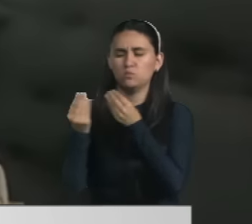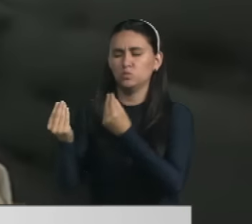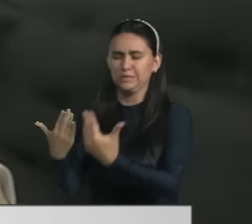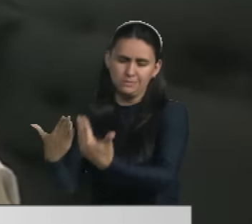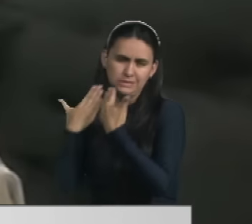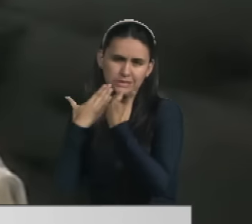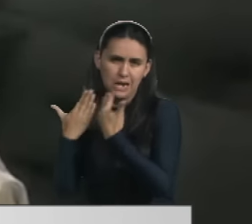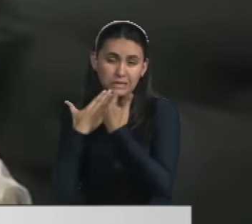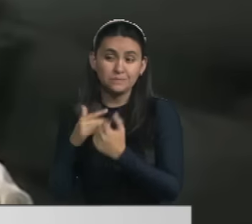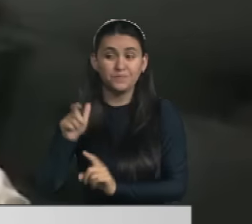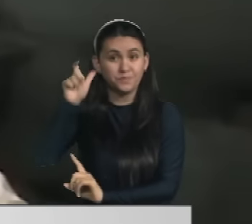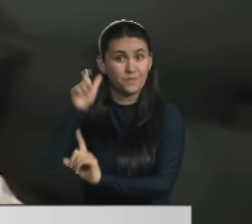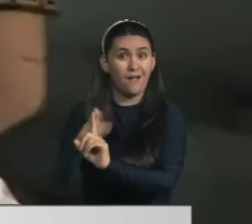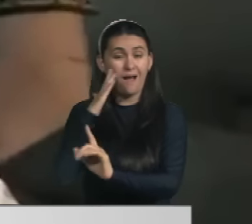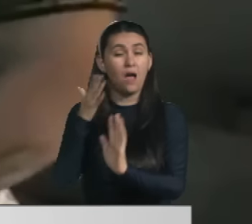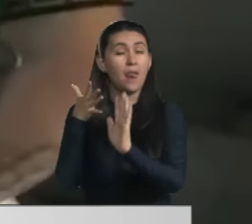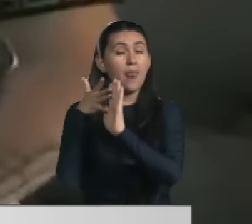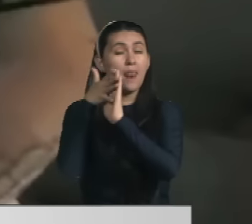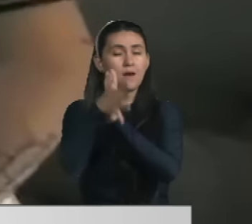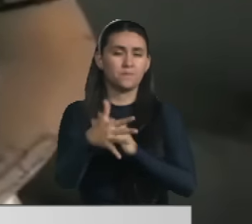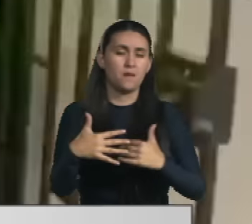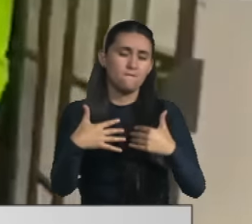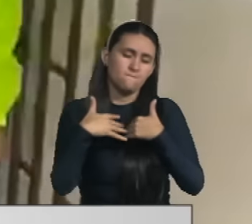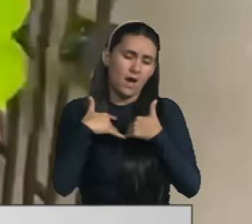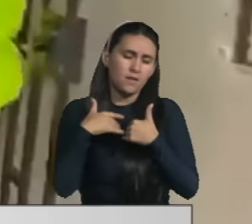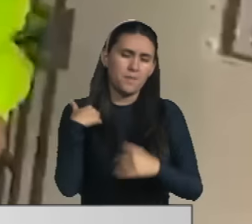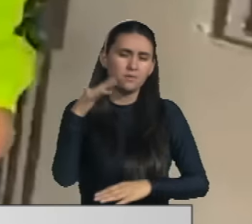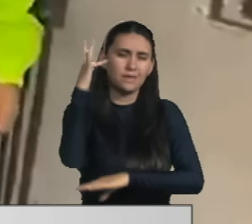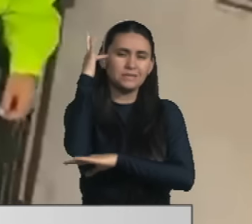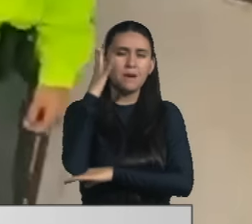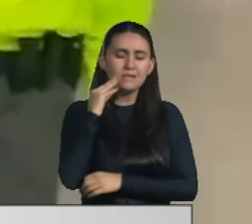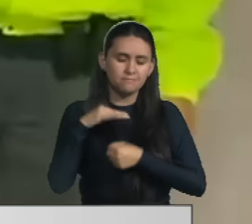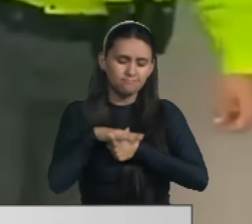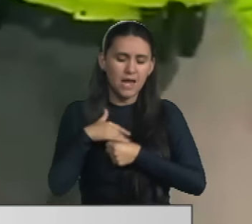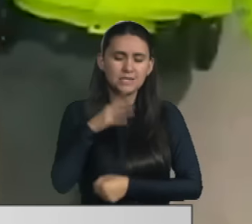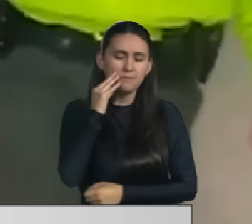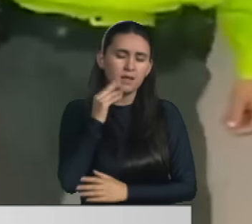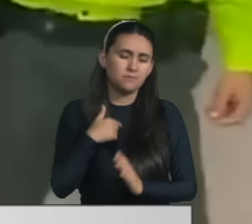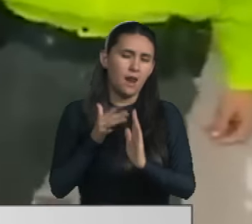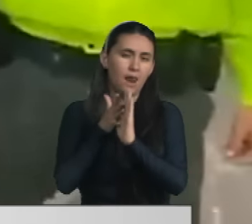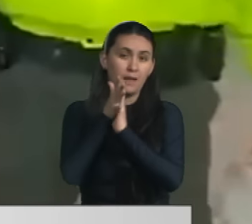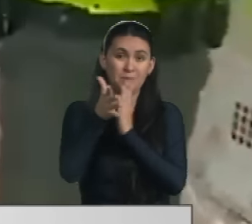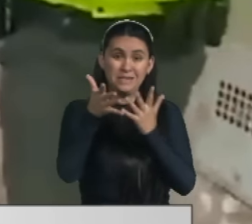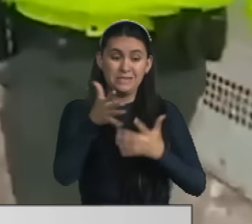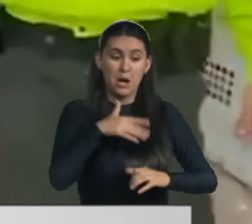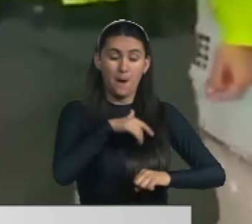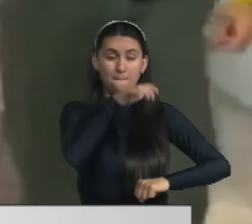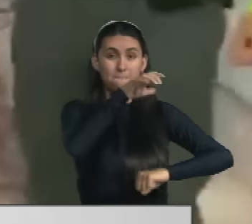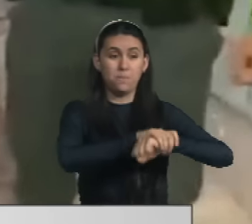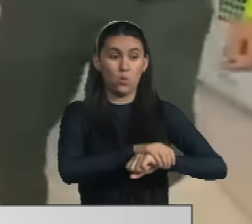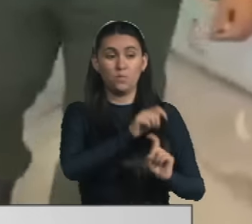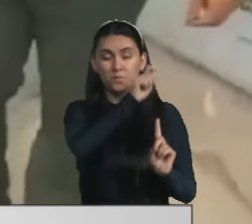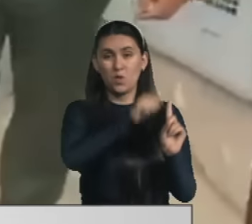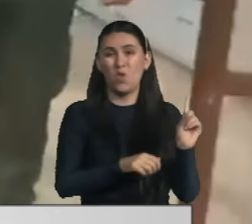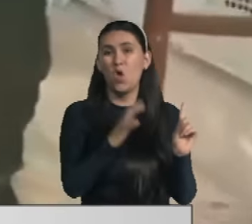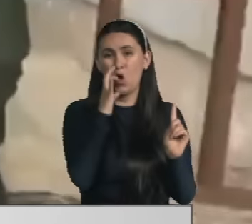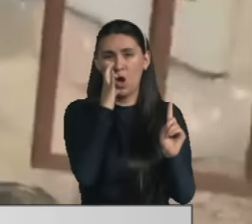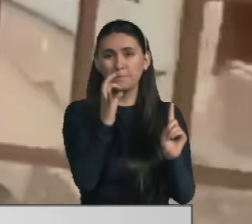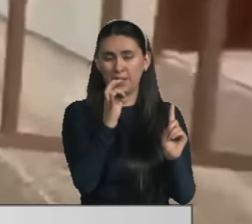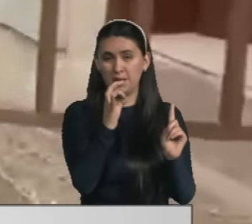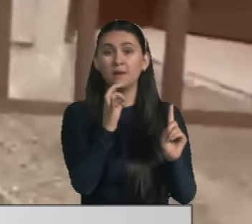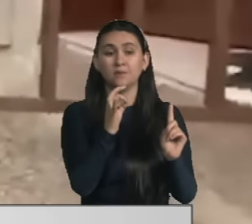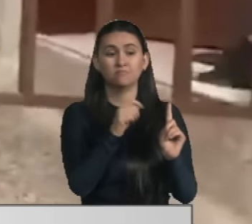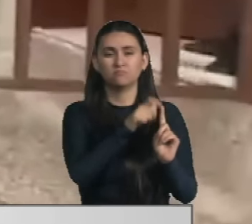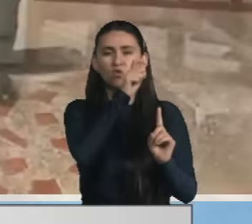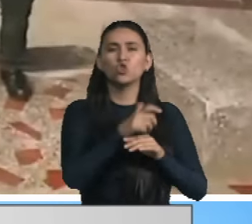CMI y es una de las víctimas quien acaba de revelar su testimonio minutos después de conocerse la captura de este hombre detenido